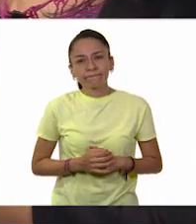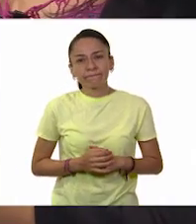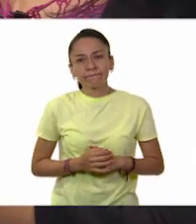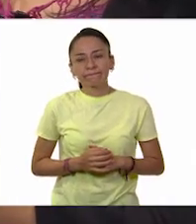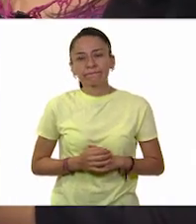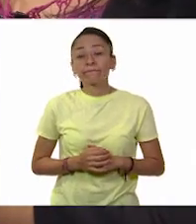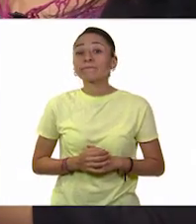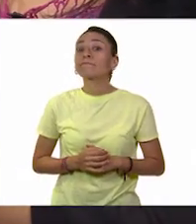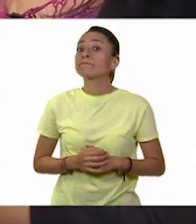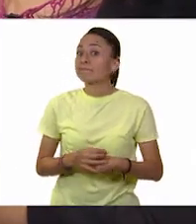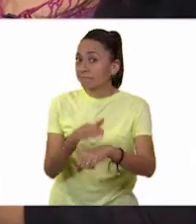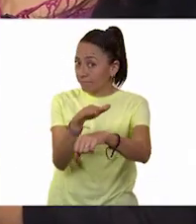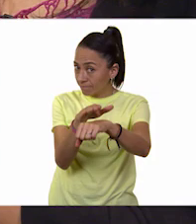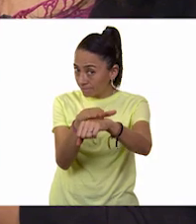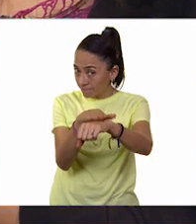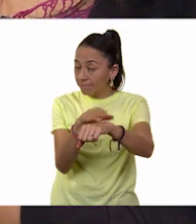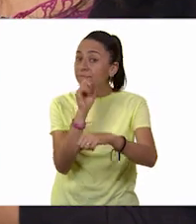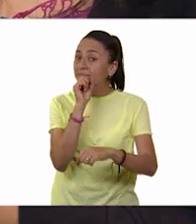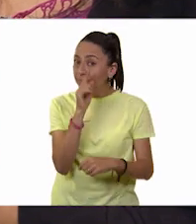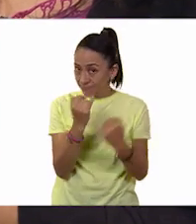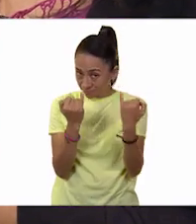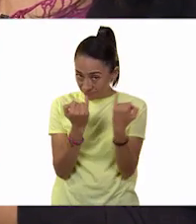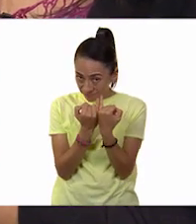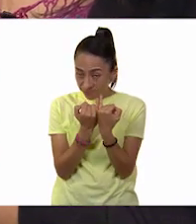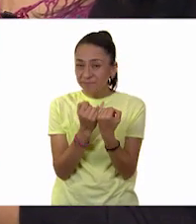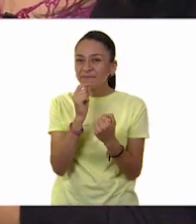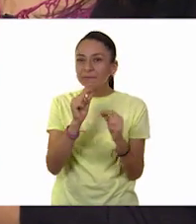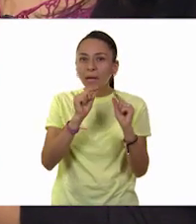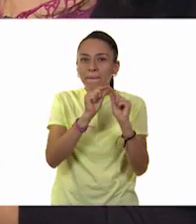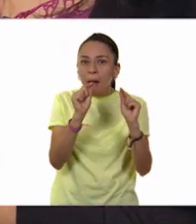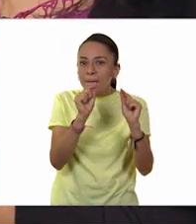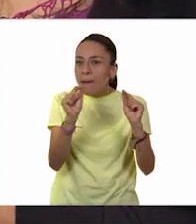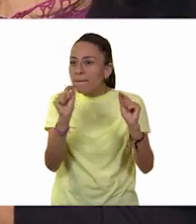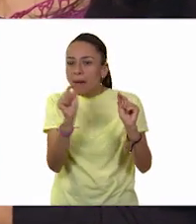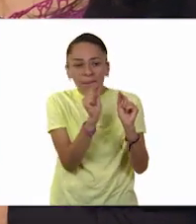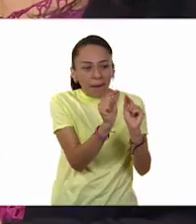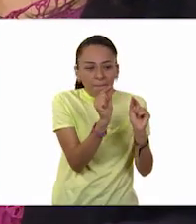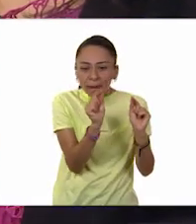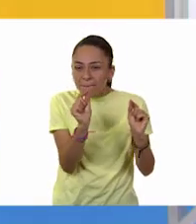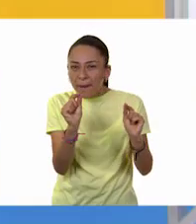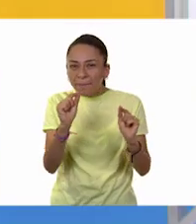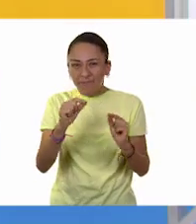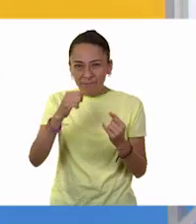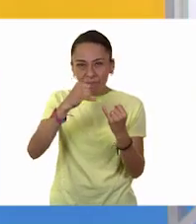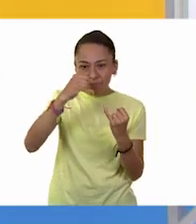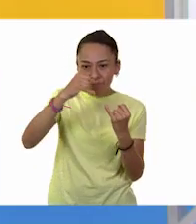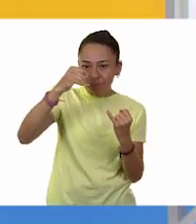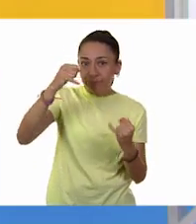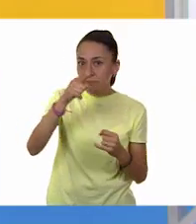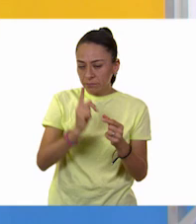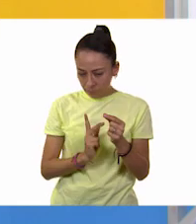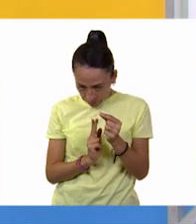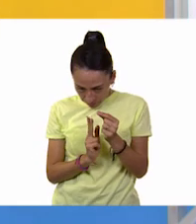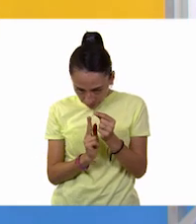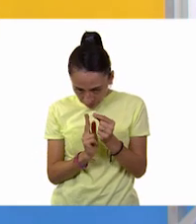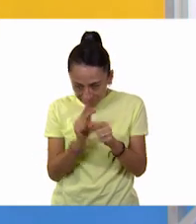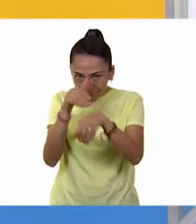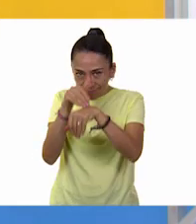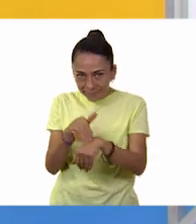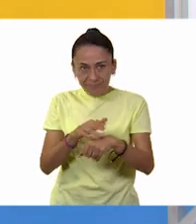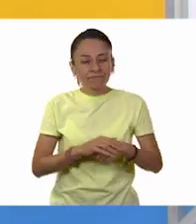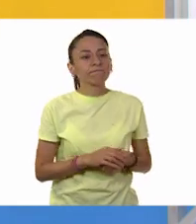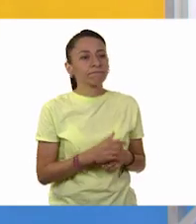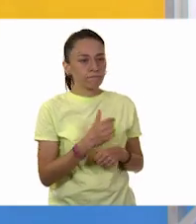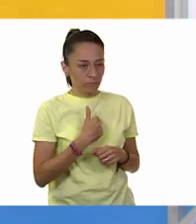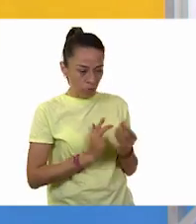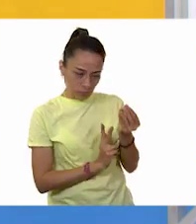Y también recuerden ir por la línea punteada. Ya tenemos, o yo ya tengo mi rombo recortado y yo voy a recortar por la